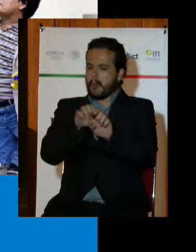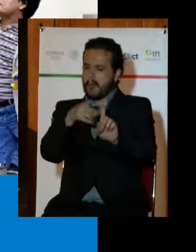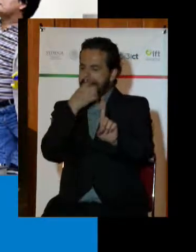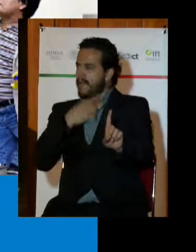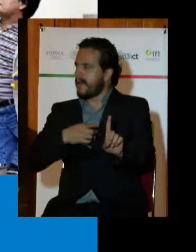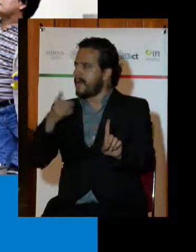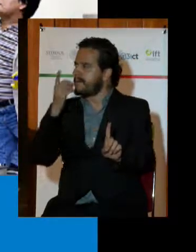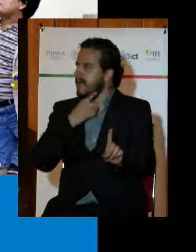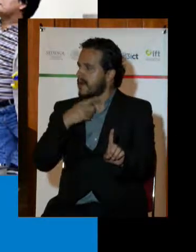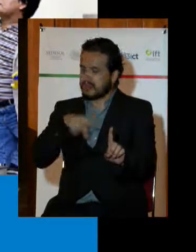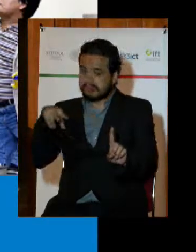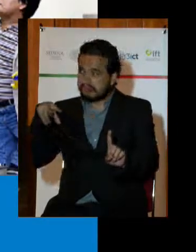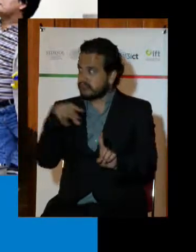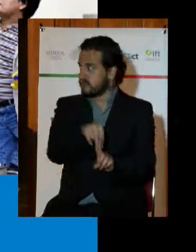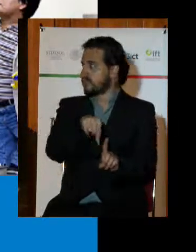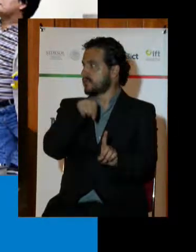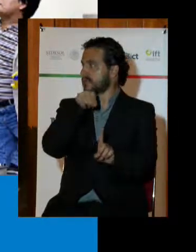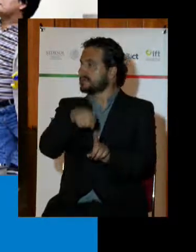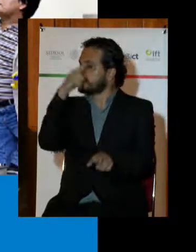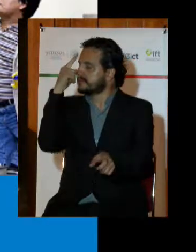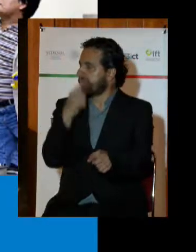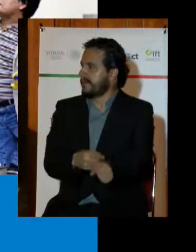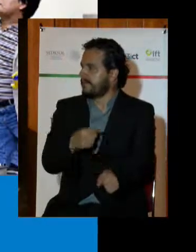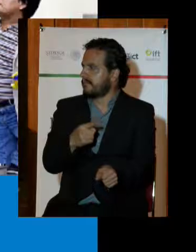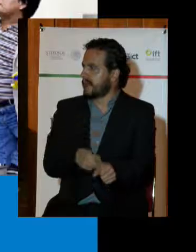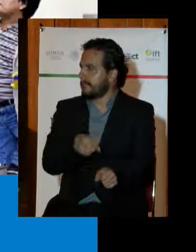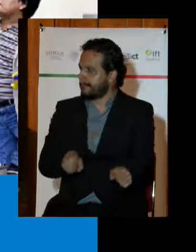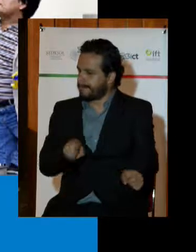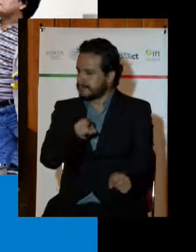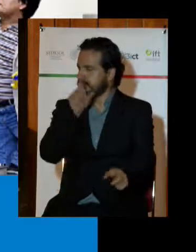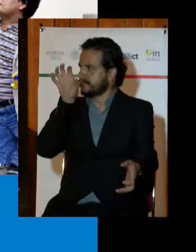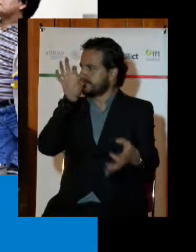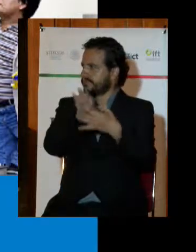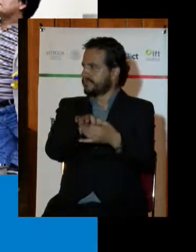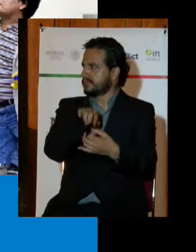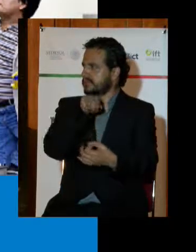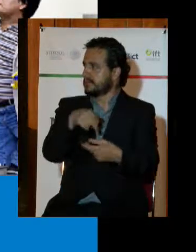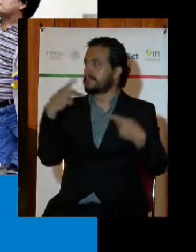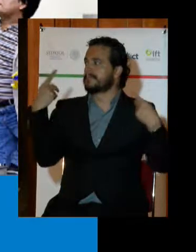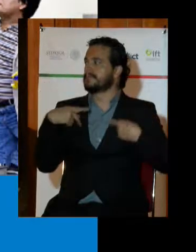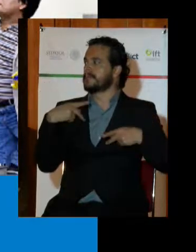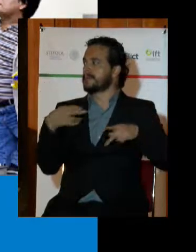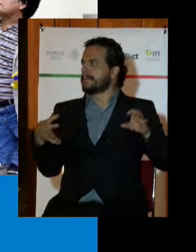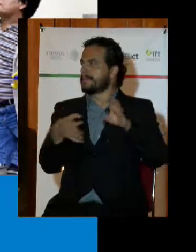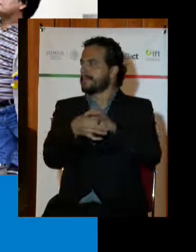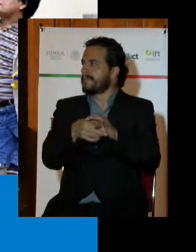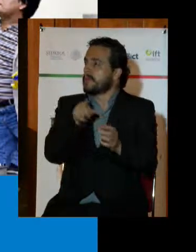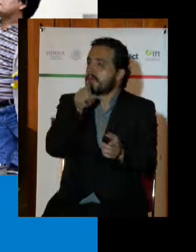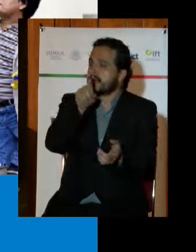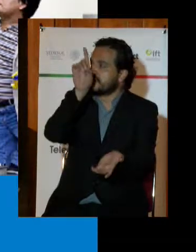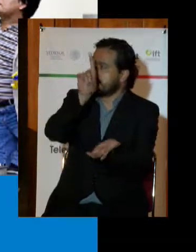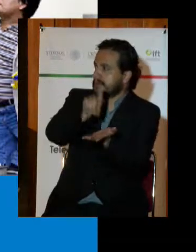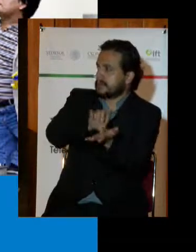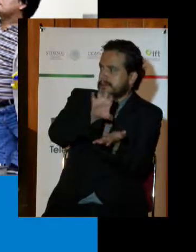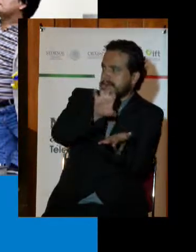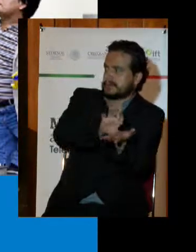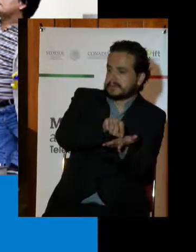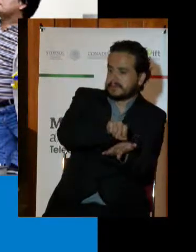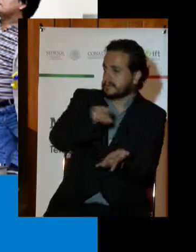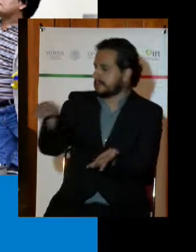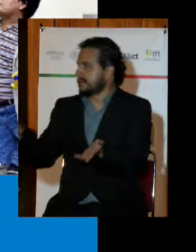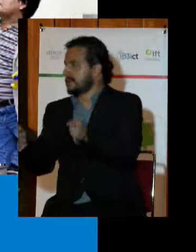porque la enfermedad no define al paciente, la condición no define a la persona, una discapacidad no define a la persona.